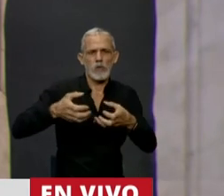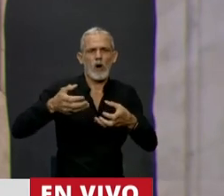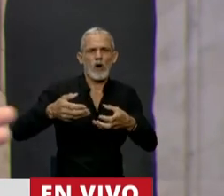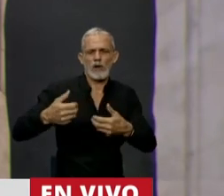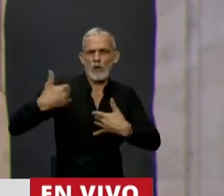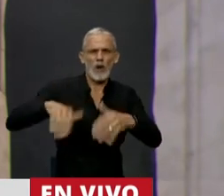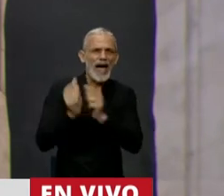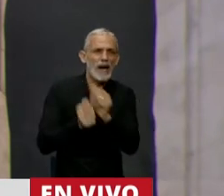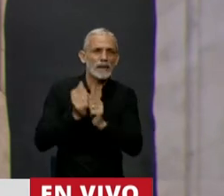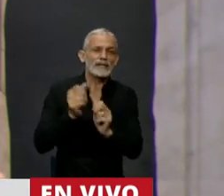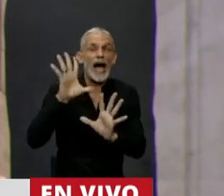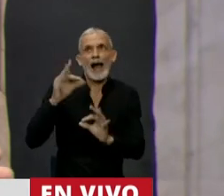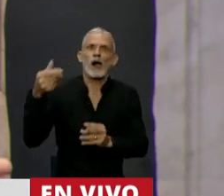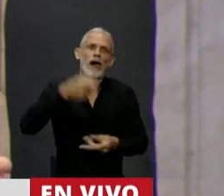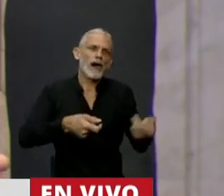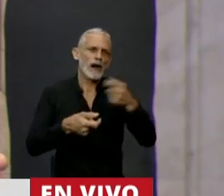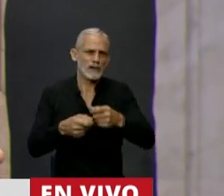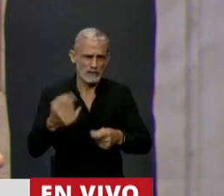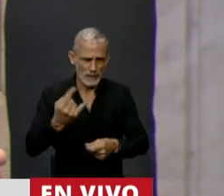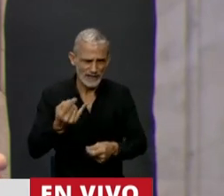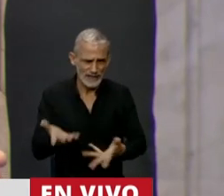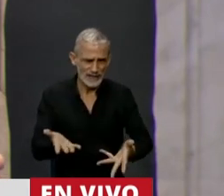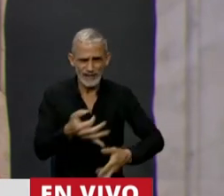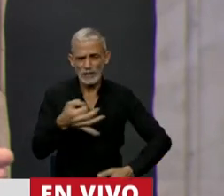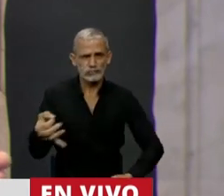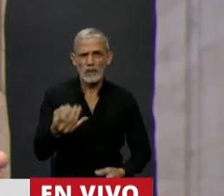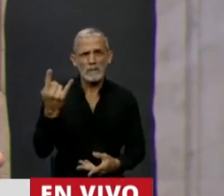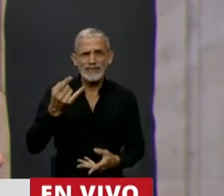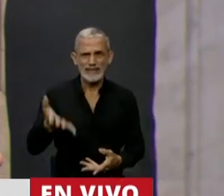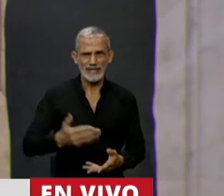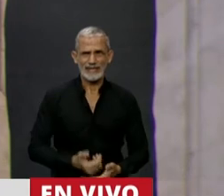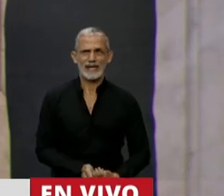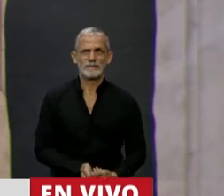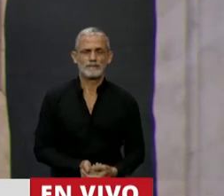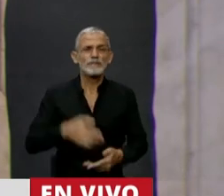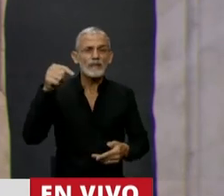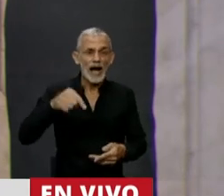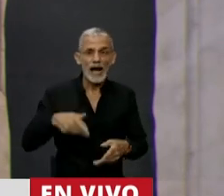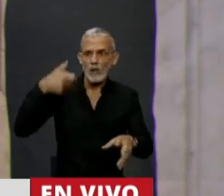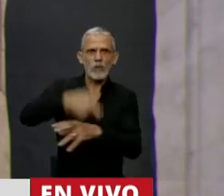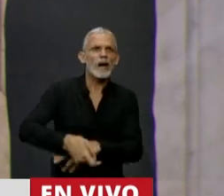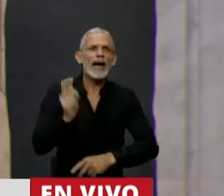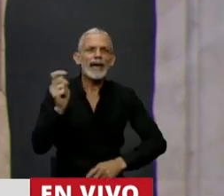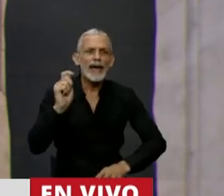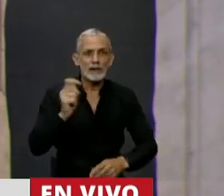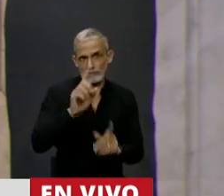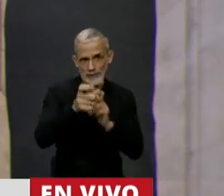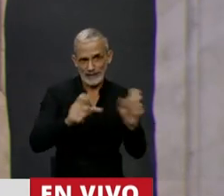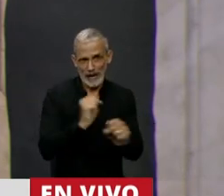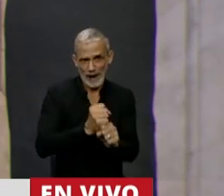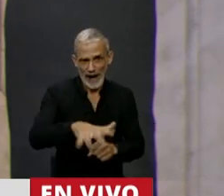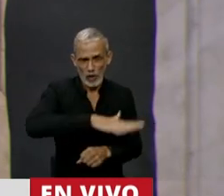económicos, también ponen algo. Y eso es una farsa, tenemos que decir la verdad, es una farsa. Acá los que están poniendo son los